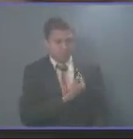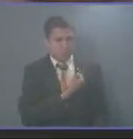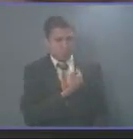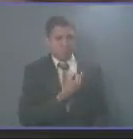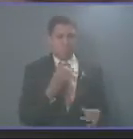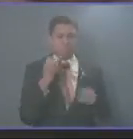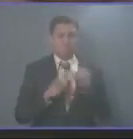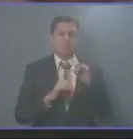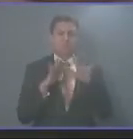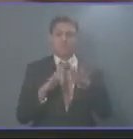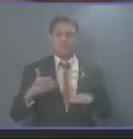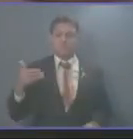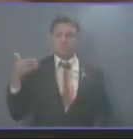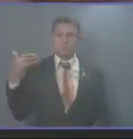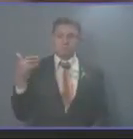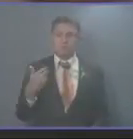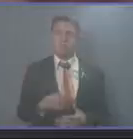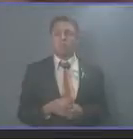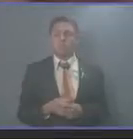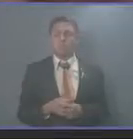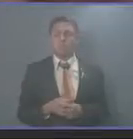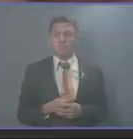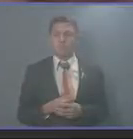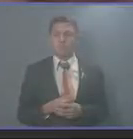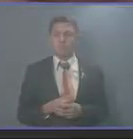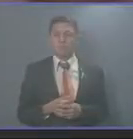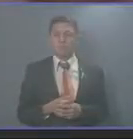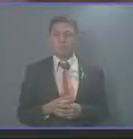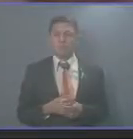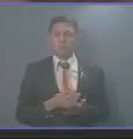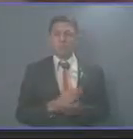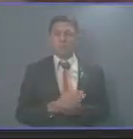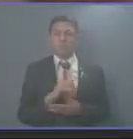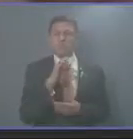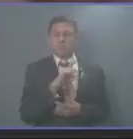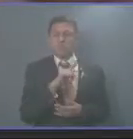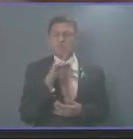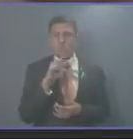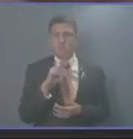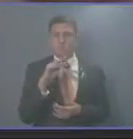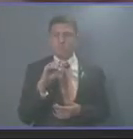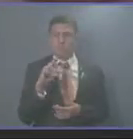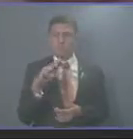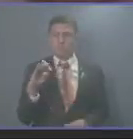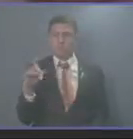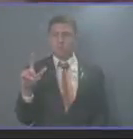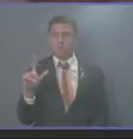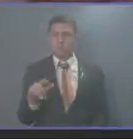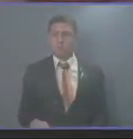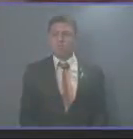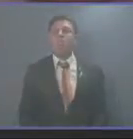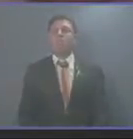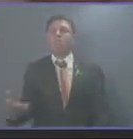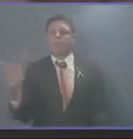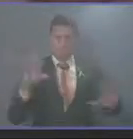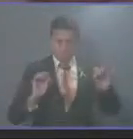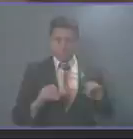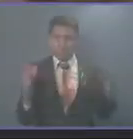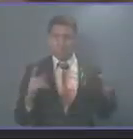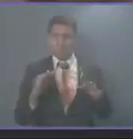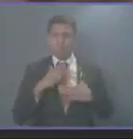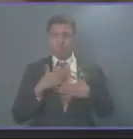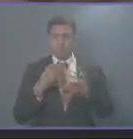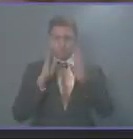10 años el señor Jeffrey L. Cardwell ha volcado su